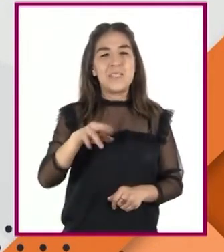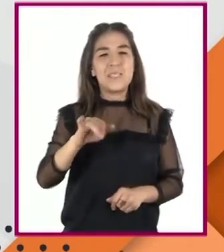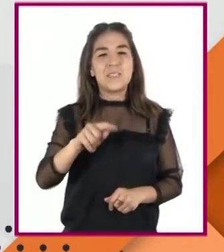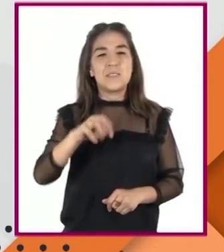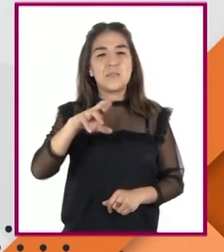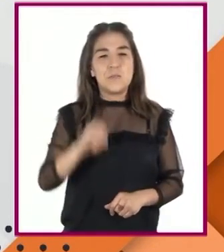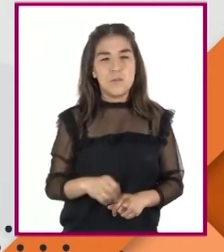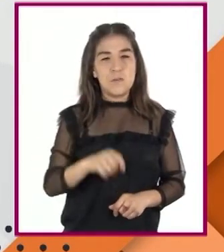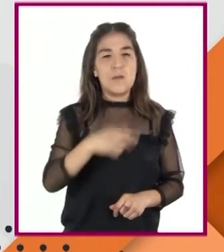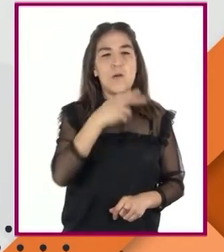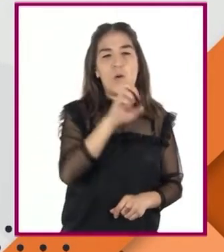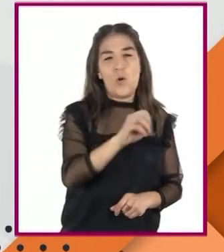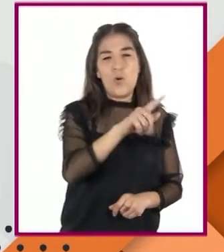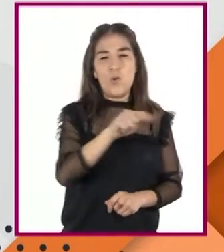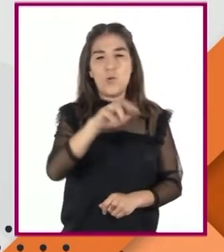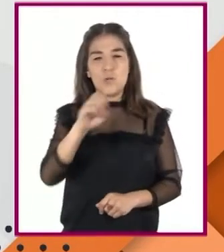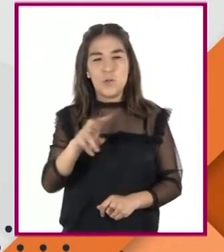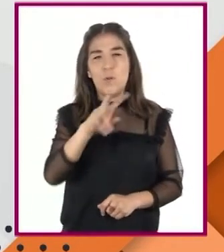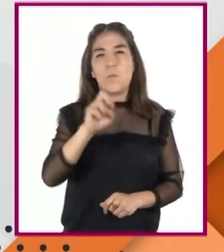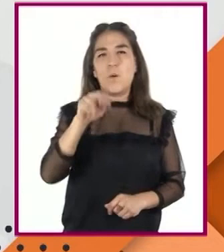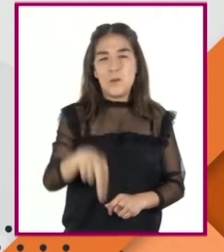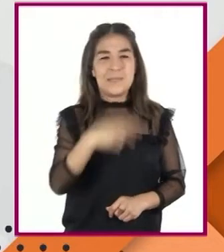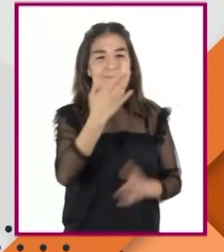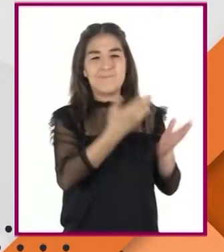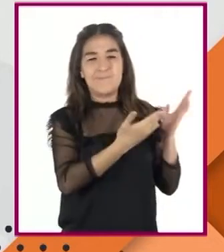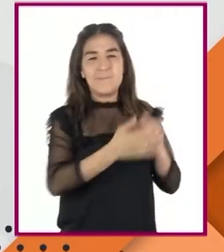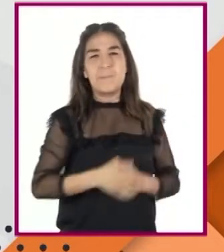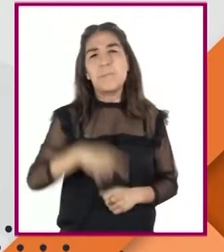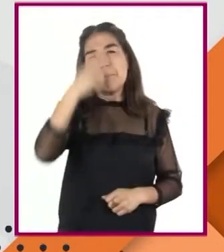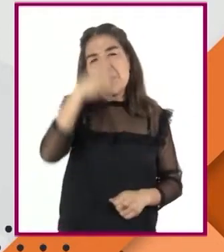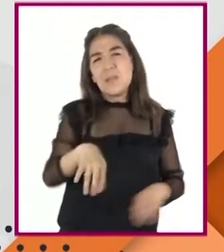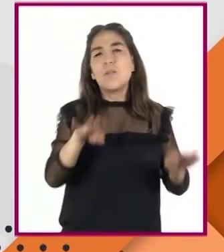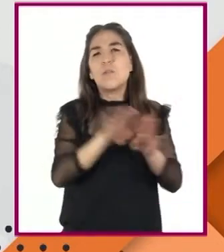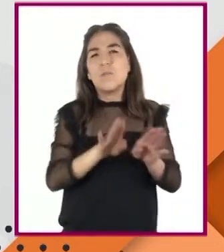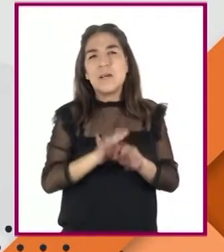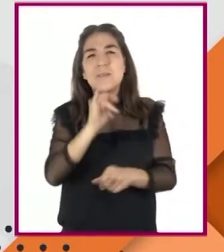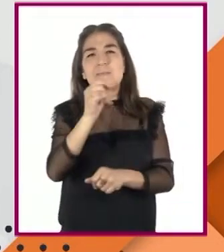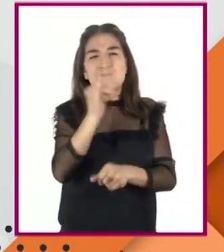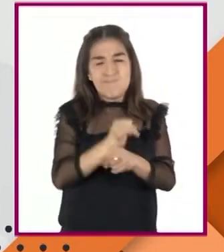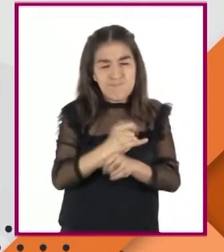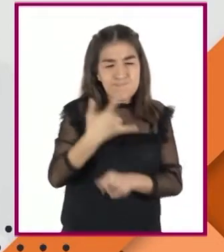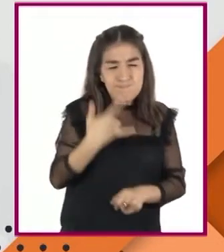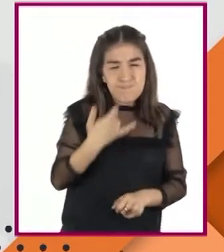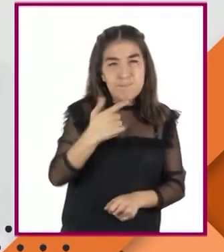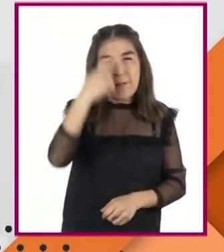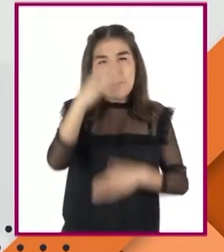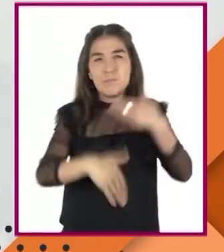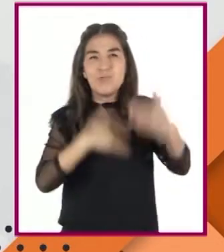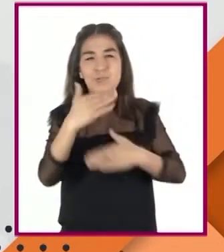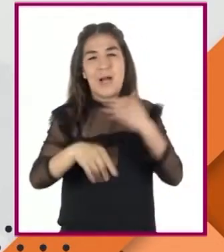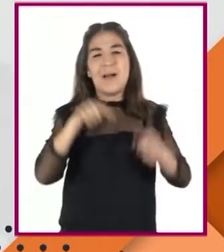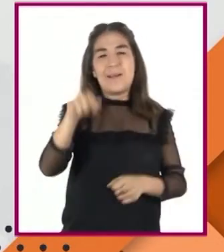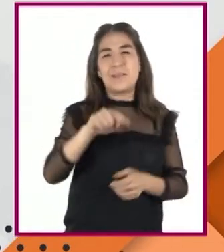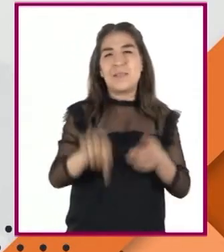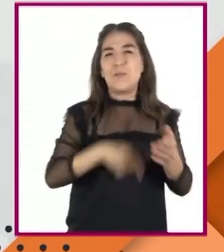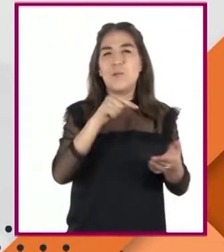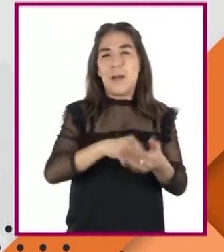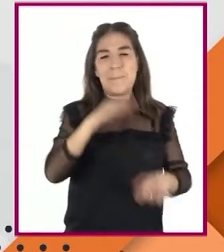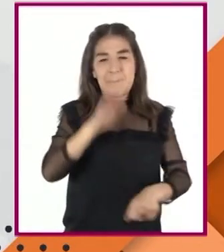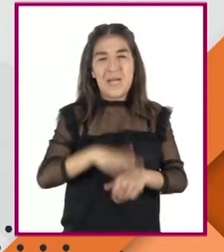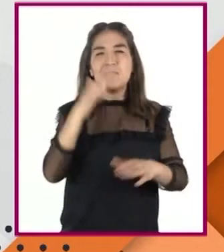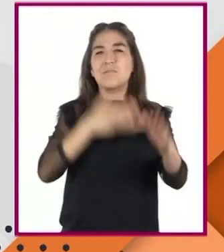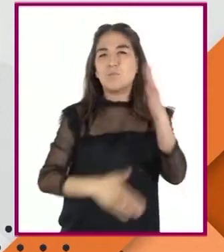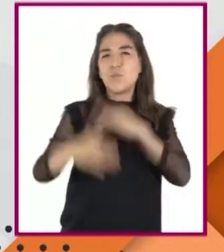von Bismarck, quien dirigió sus esfuerzos a acrecentar la hegemonía de Prusia, llevando a su nación a